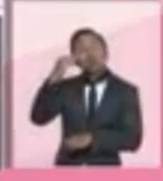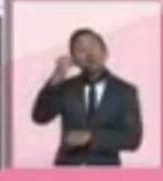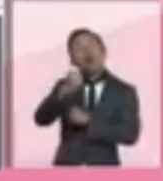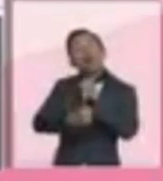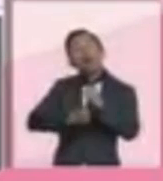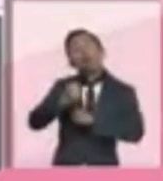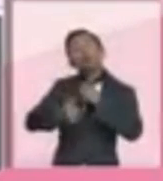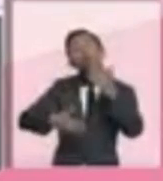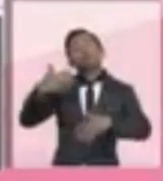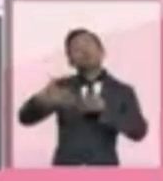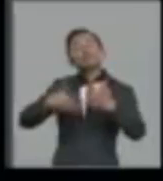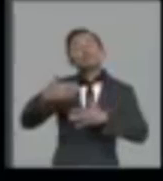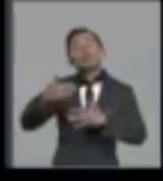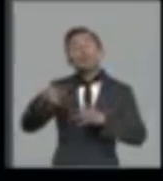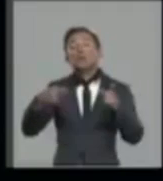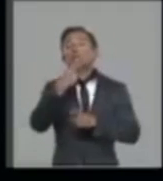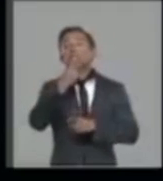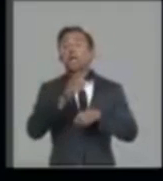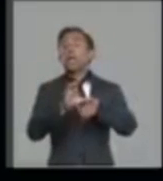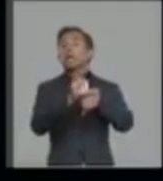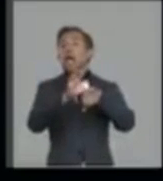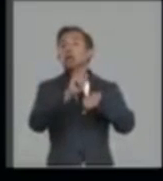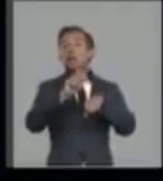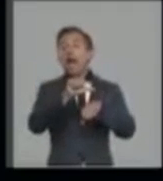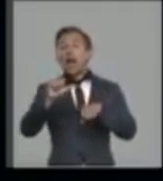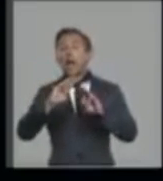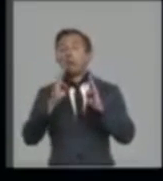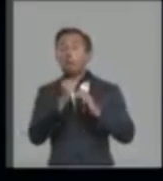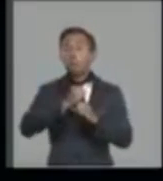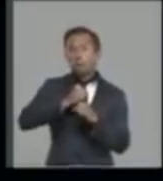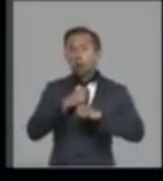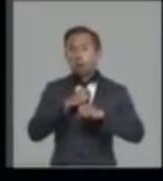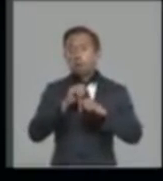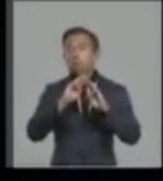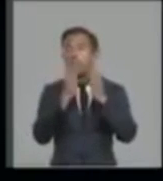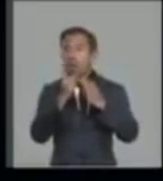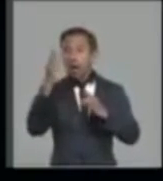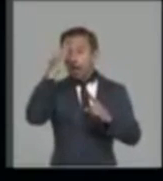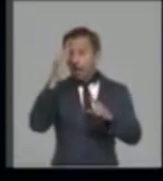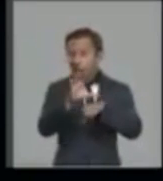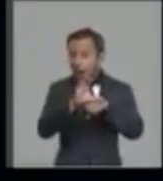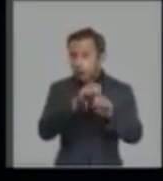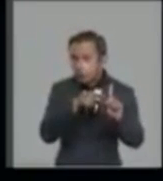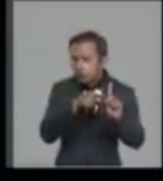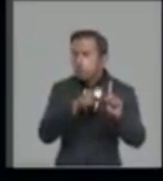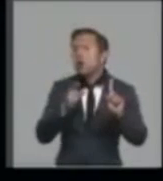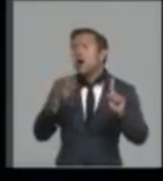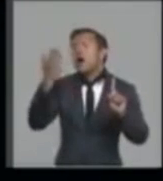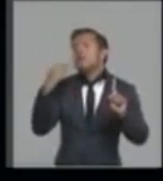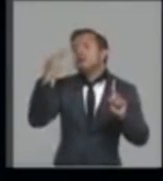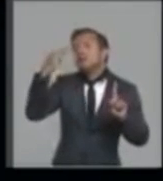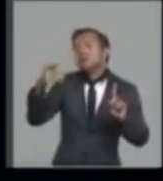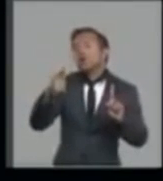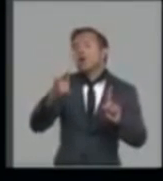de Gortari es el jefe de la mafia del poder. Pero ¿en qué partido militabas tú cuando él fue candidato a presidente de la República